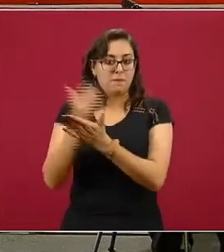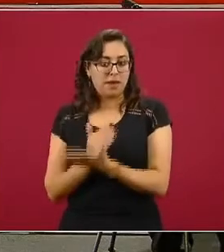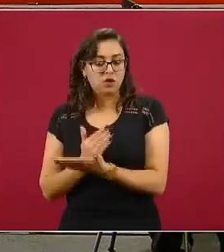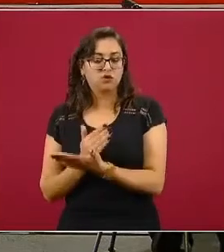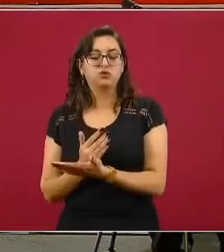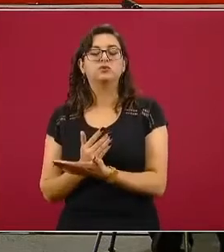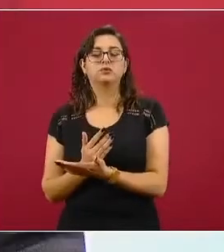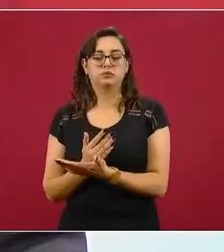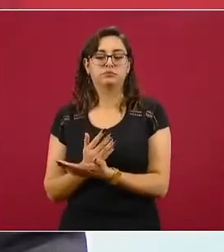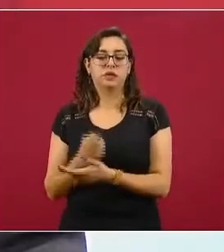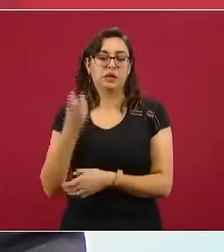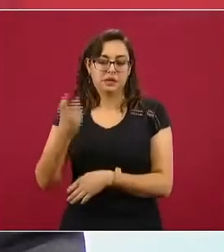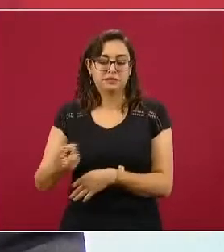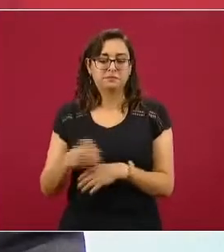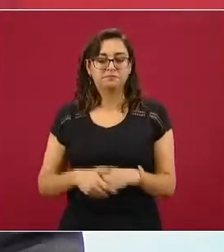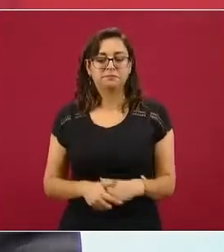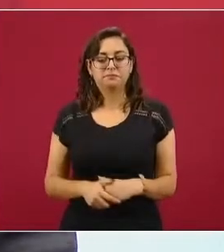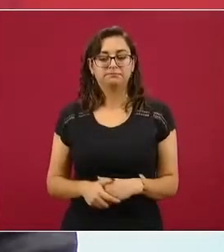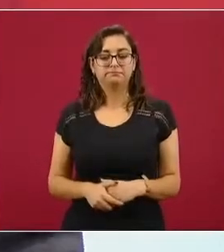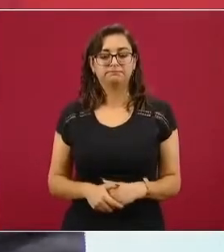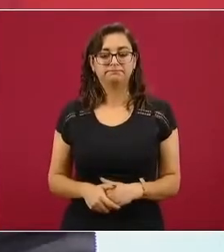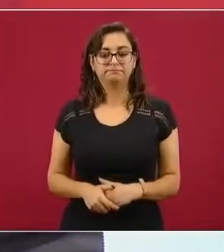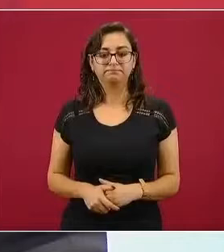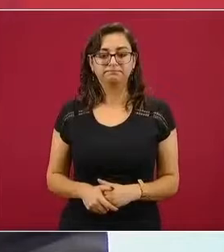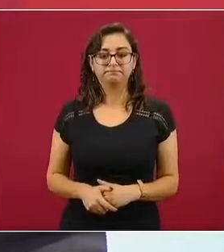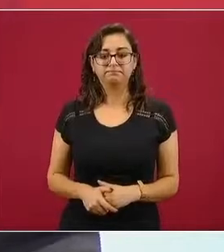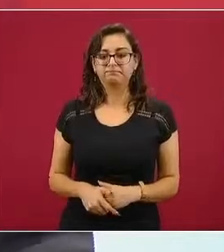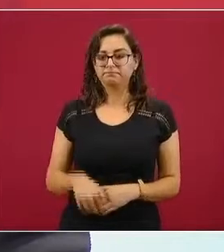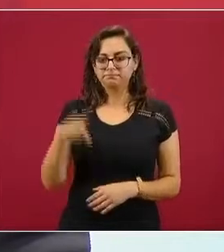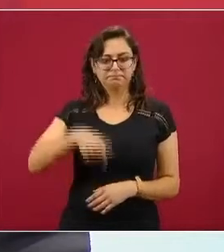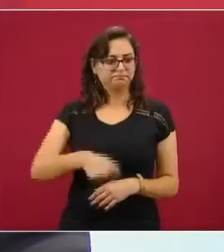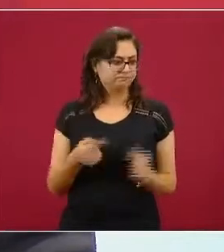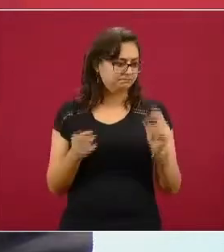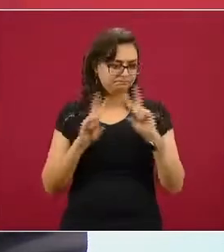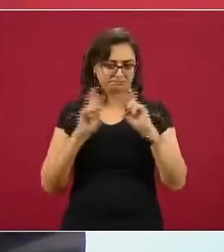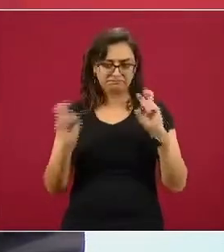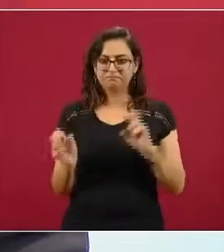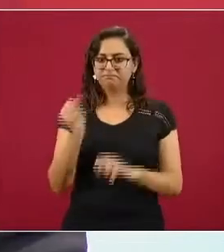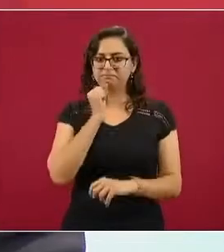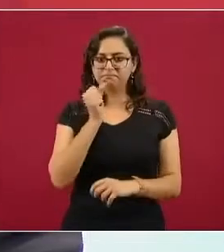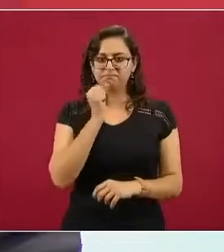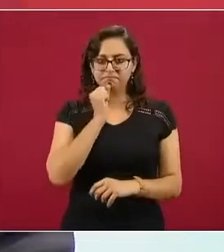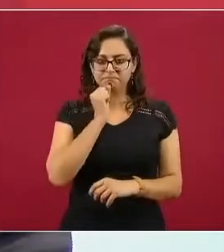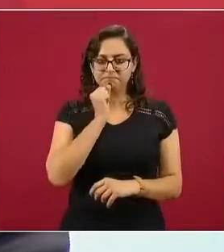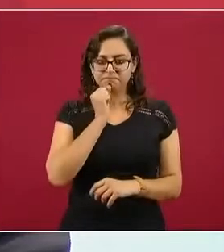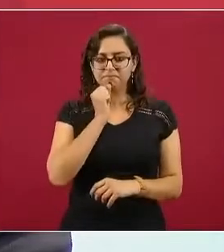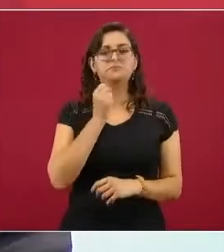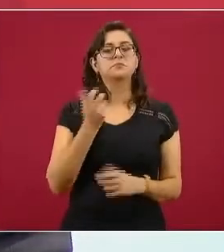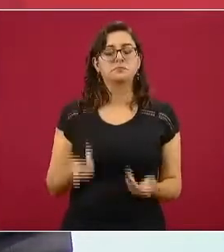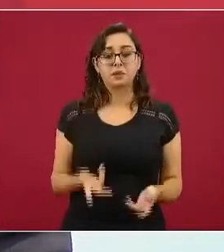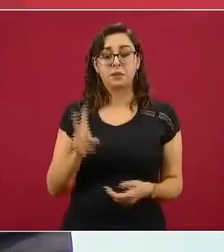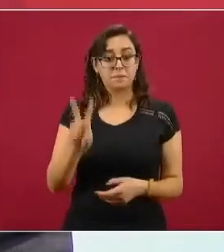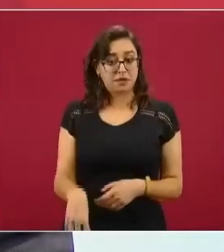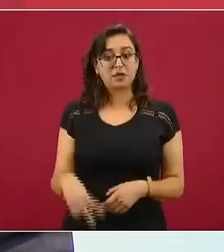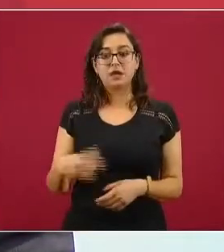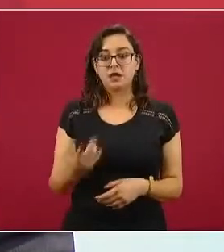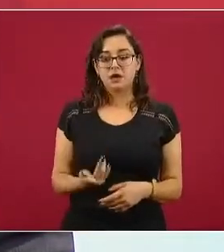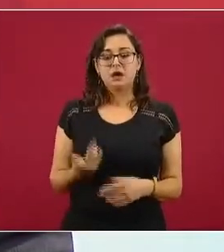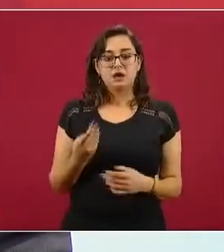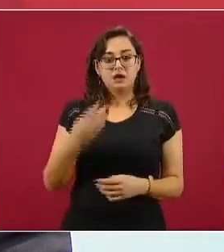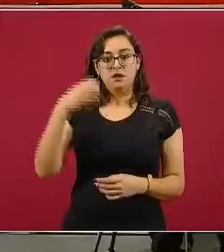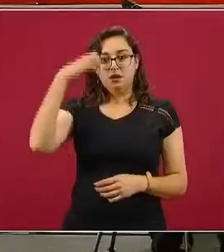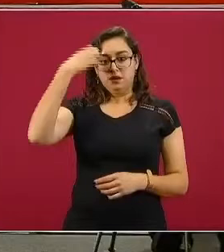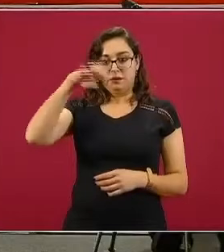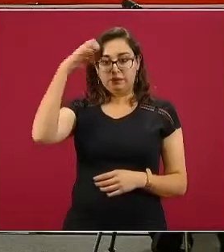que concurren en el transporte público. De esto no hemos hablado aquí, la experiencia merece todo el crédito del